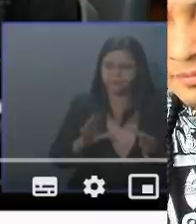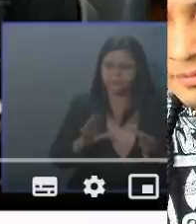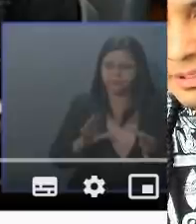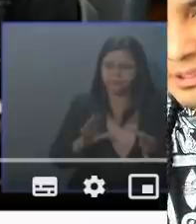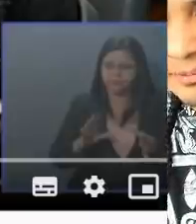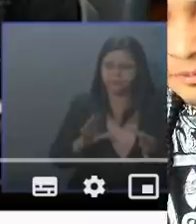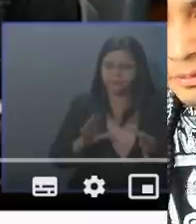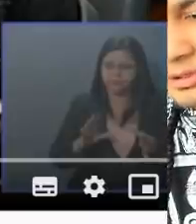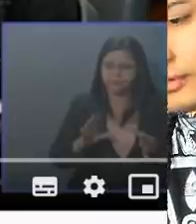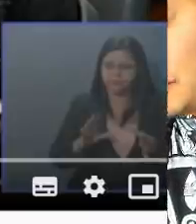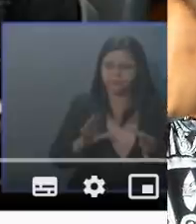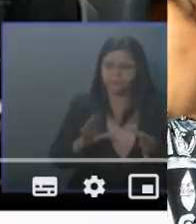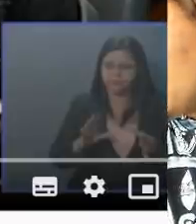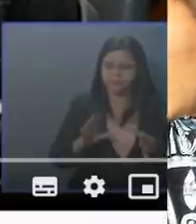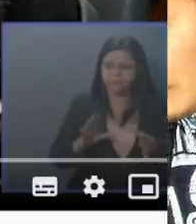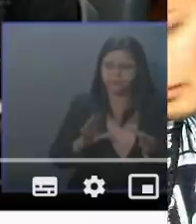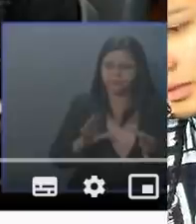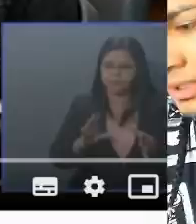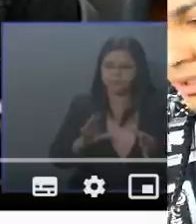conoce.